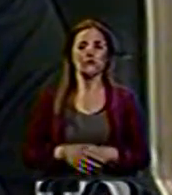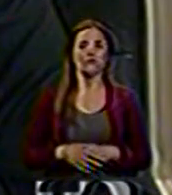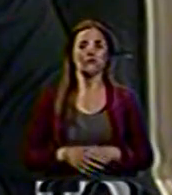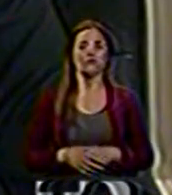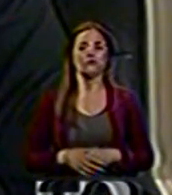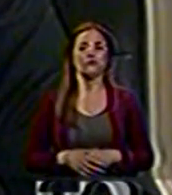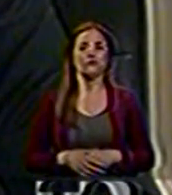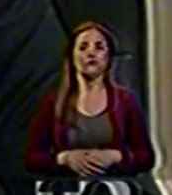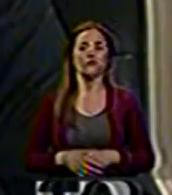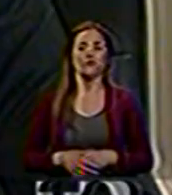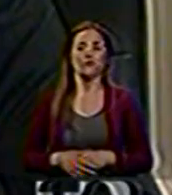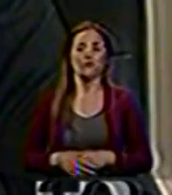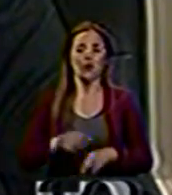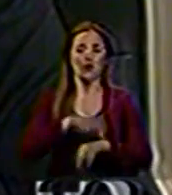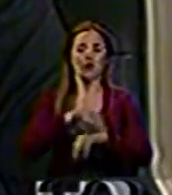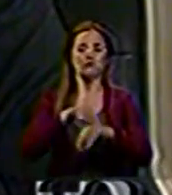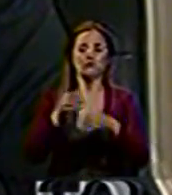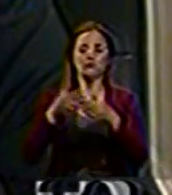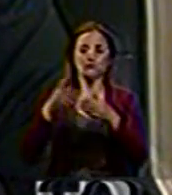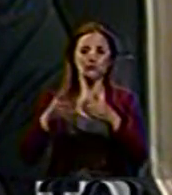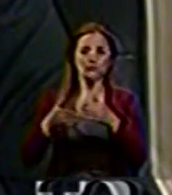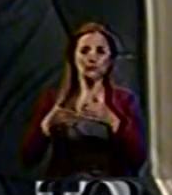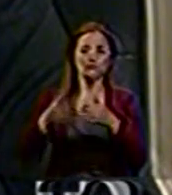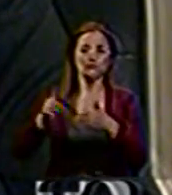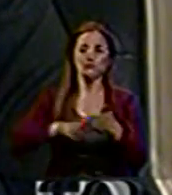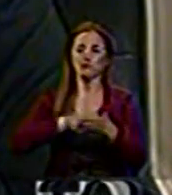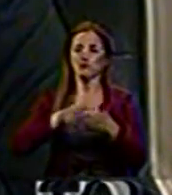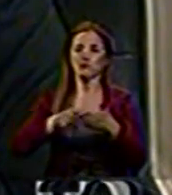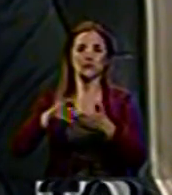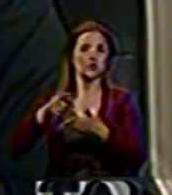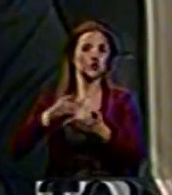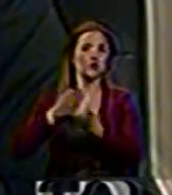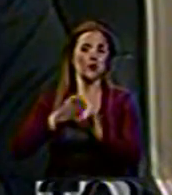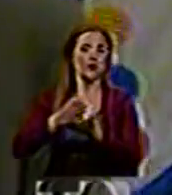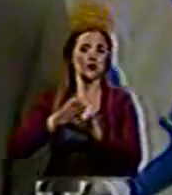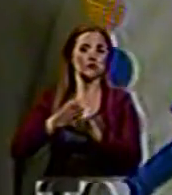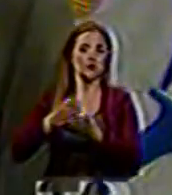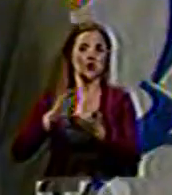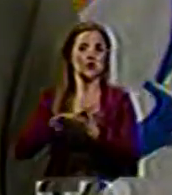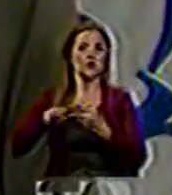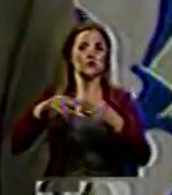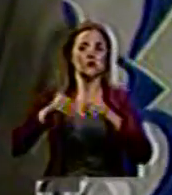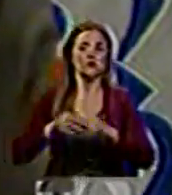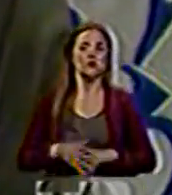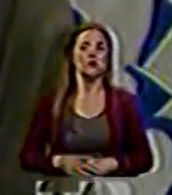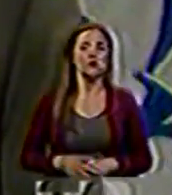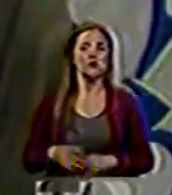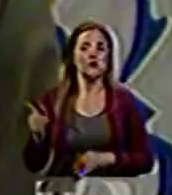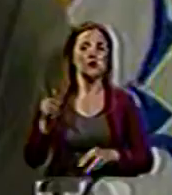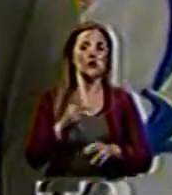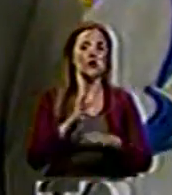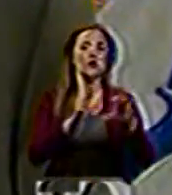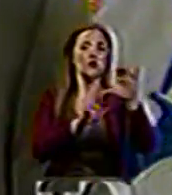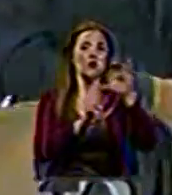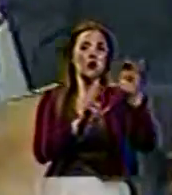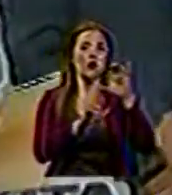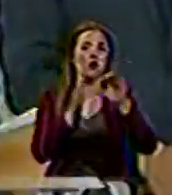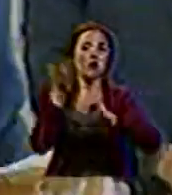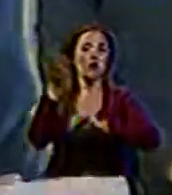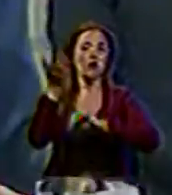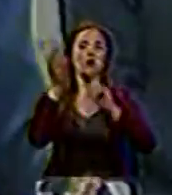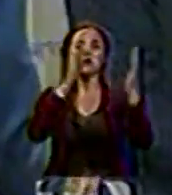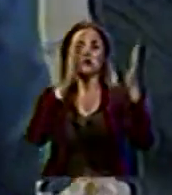suspenden todos los plazos y los términos para resolver. Con esta decisión, el Consejo de